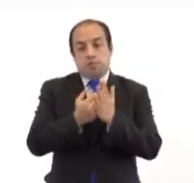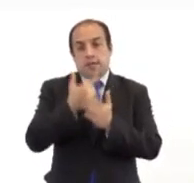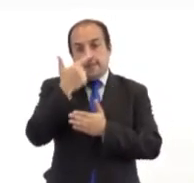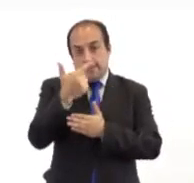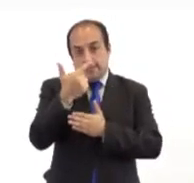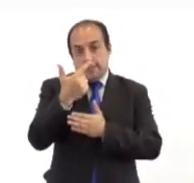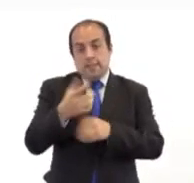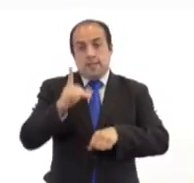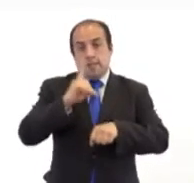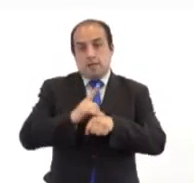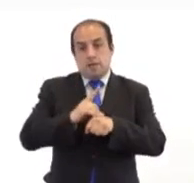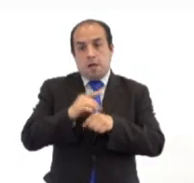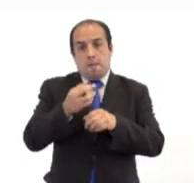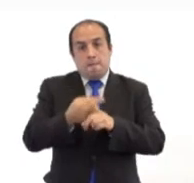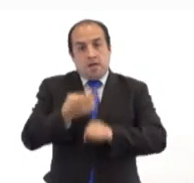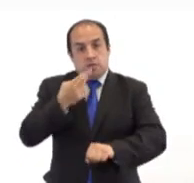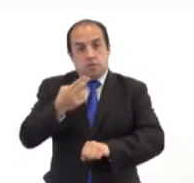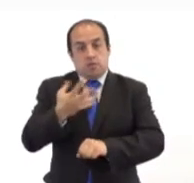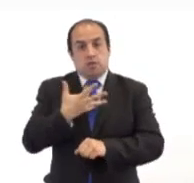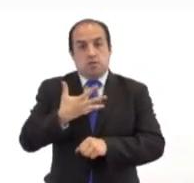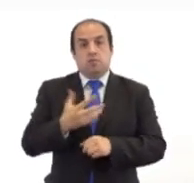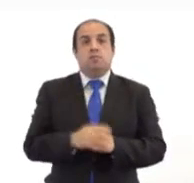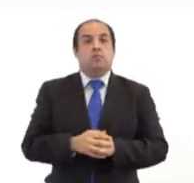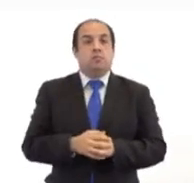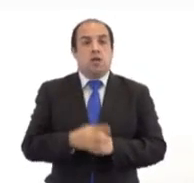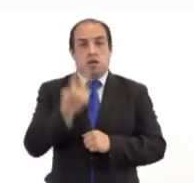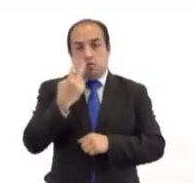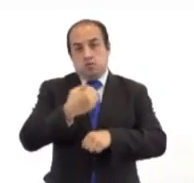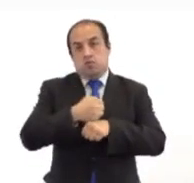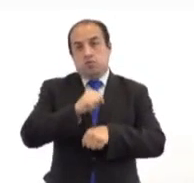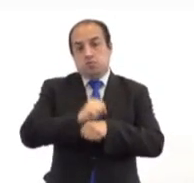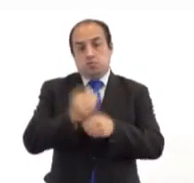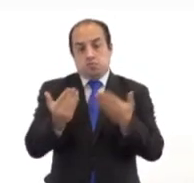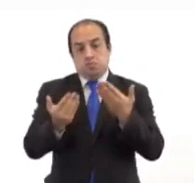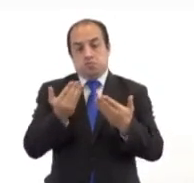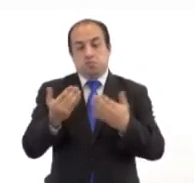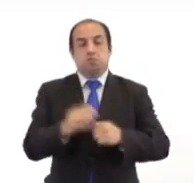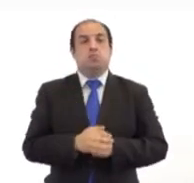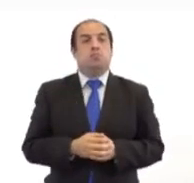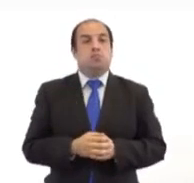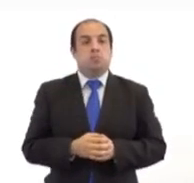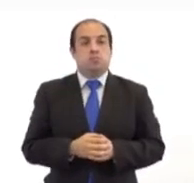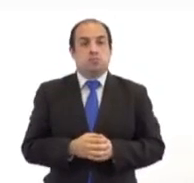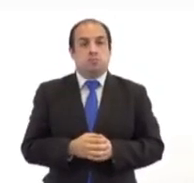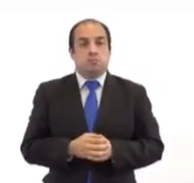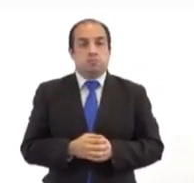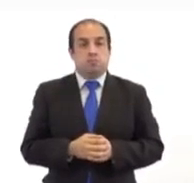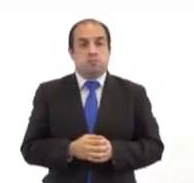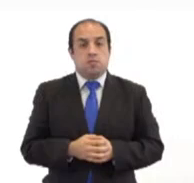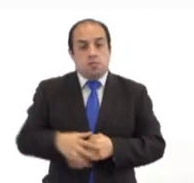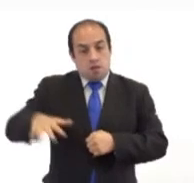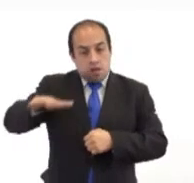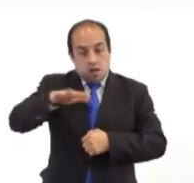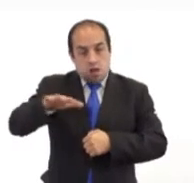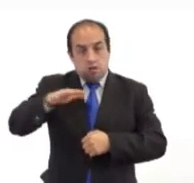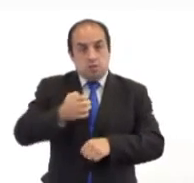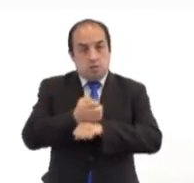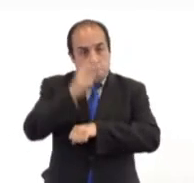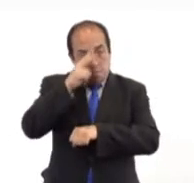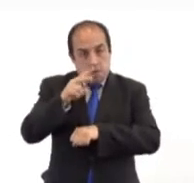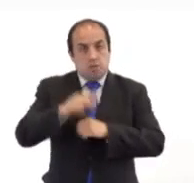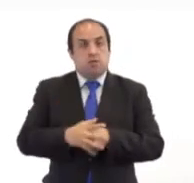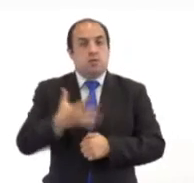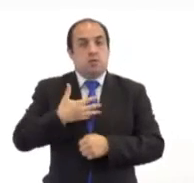hemos tenido, ligeramente mayor que la de hace 2 semanas. Siguiente. En el área metropolitana del Valle de México